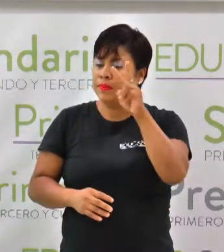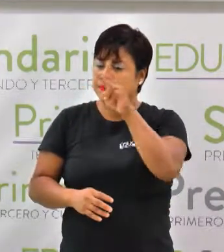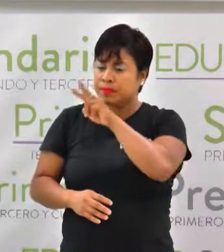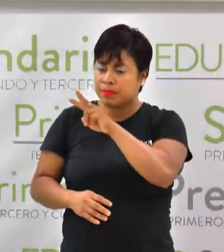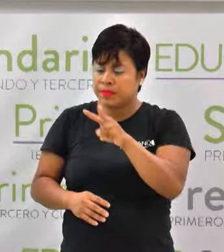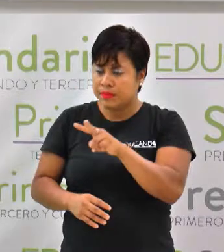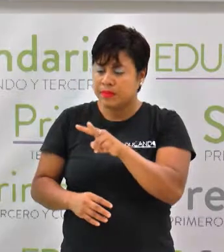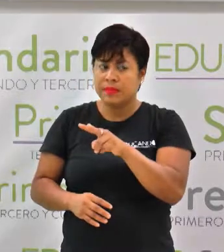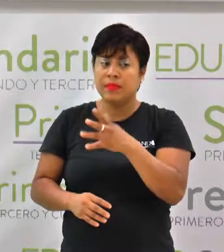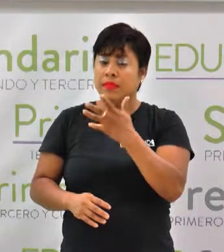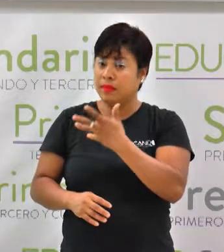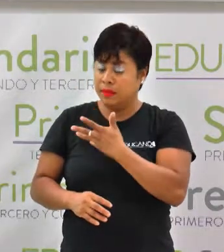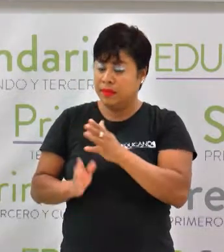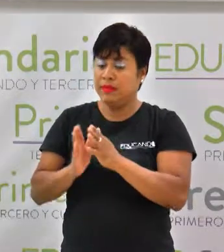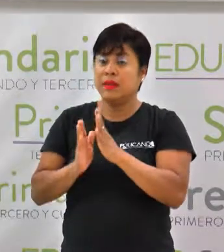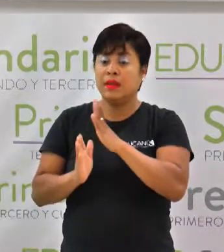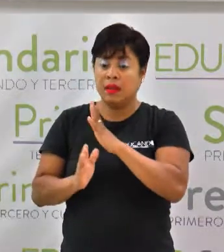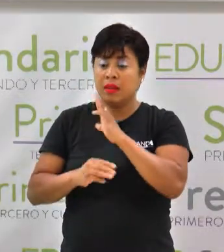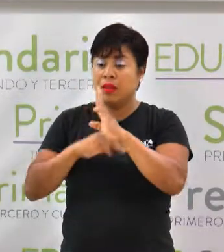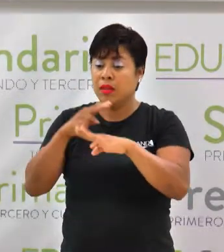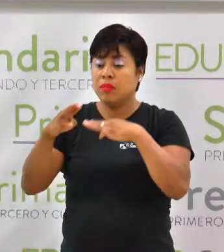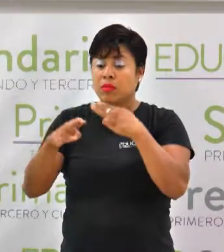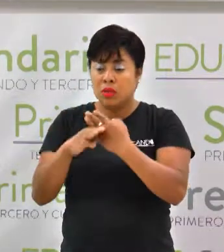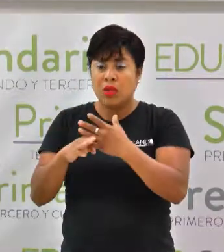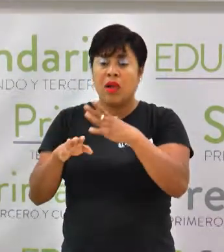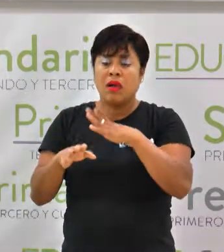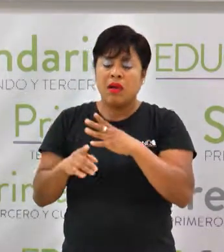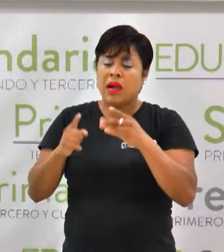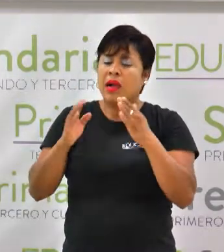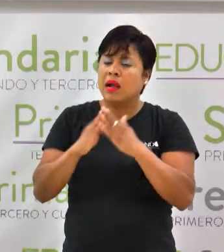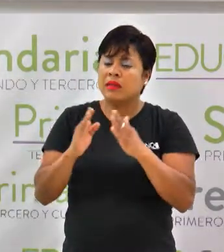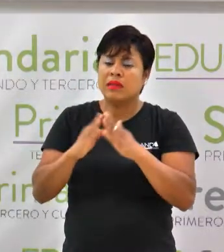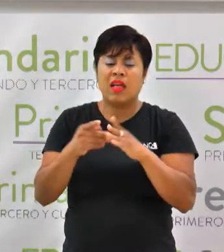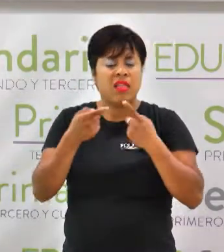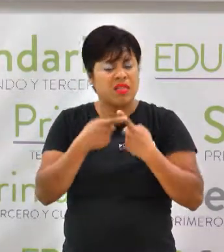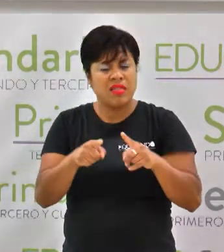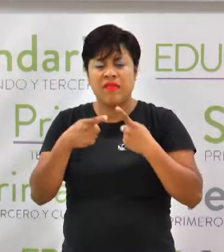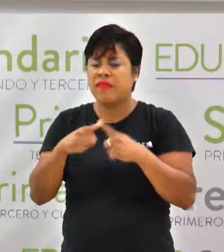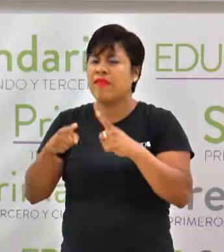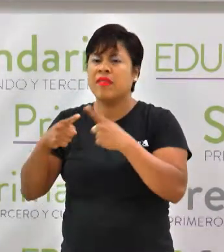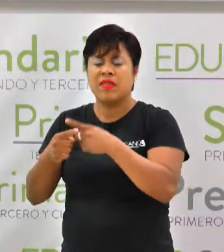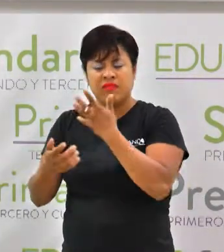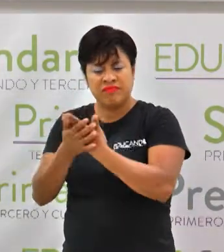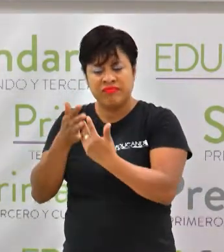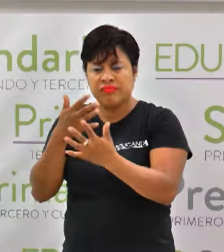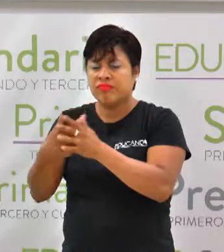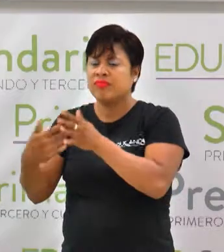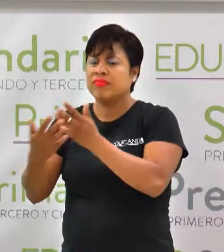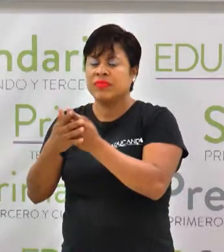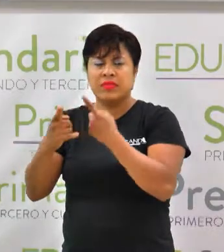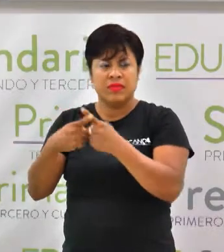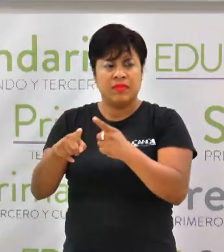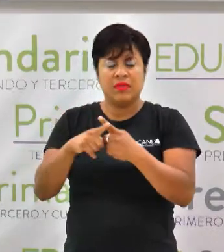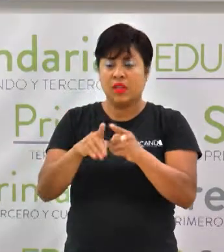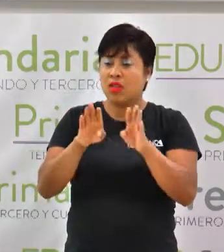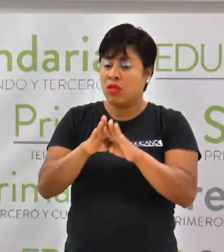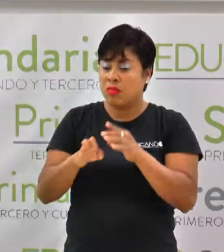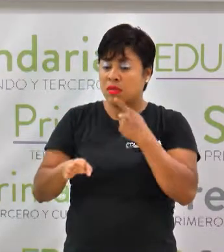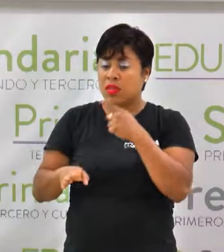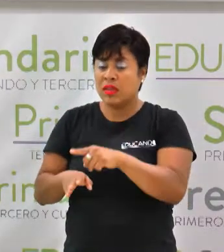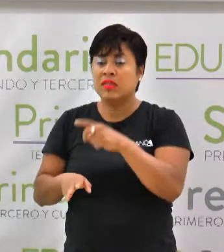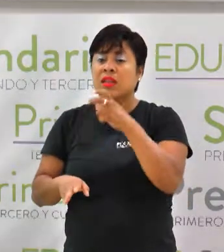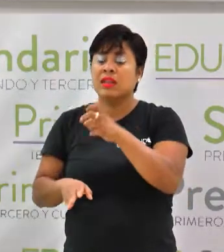podemos observar que en el mundo las casas son de diferentes formas. Como bien lo decía nuestro